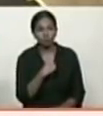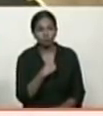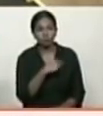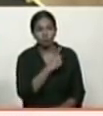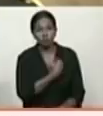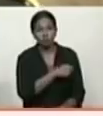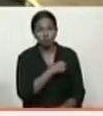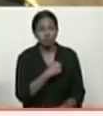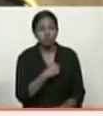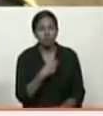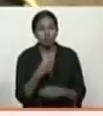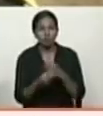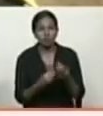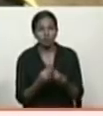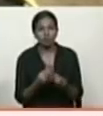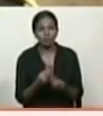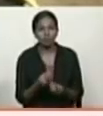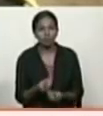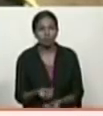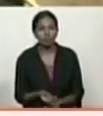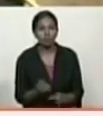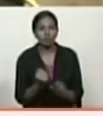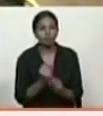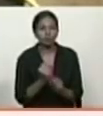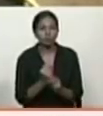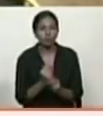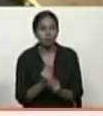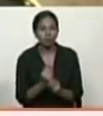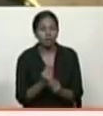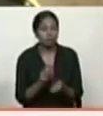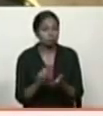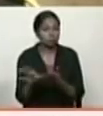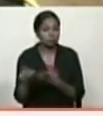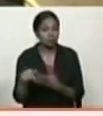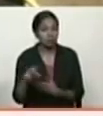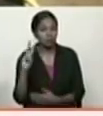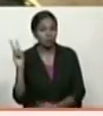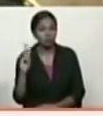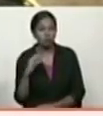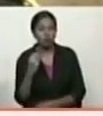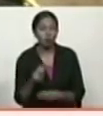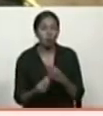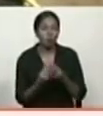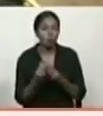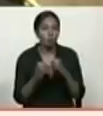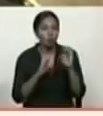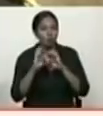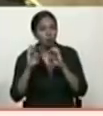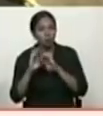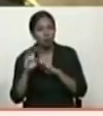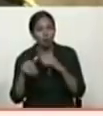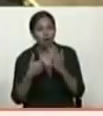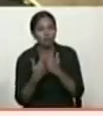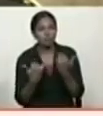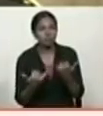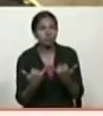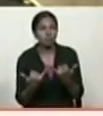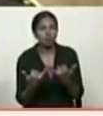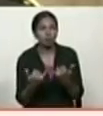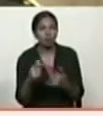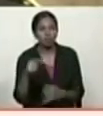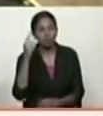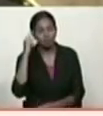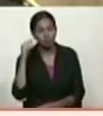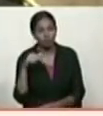país retirara a todo el personal diplomático del país? Y también, ¿cómo evalúa que en este momento, para el día de hoy y de mañana,